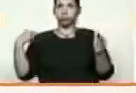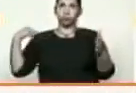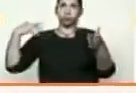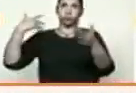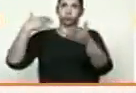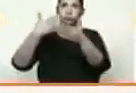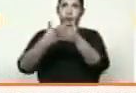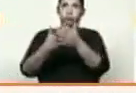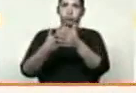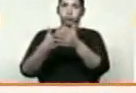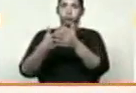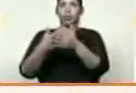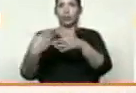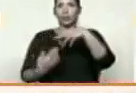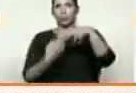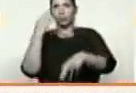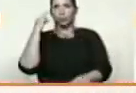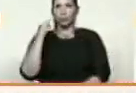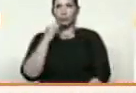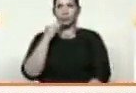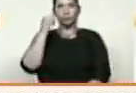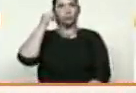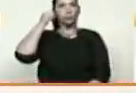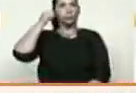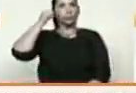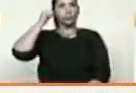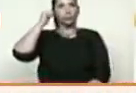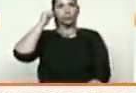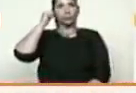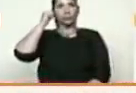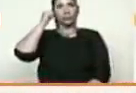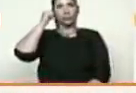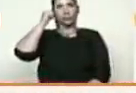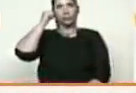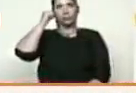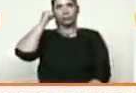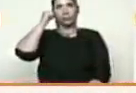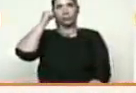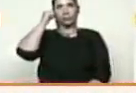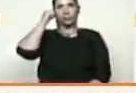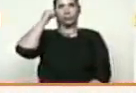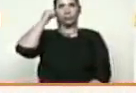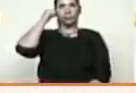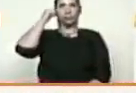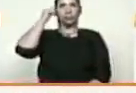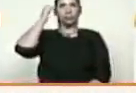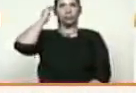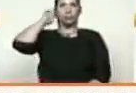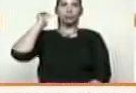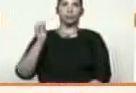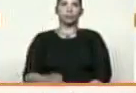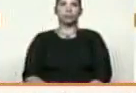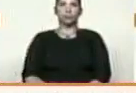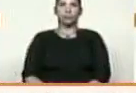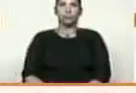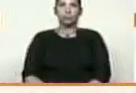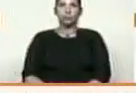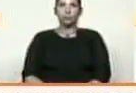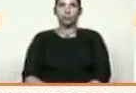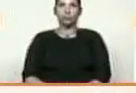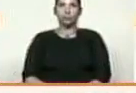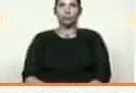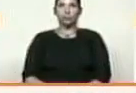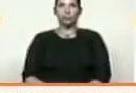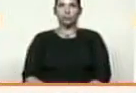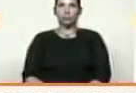referencia de la revolución bolivariana. Correa, Evo, el regreso de los sandinistas. Bueno, fue tal